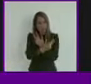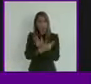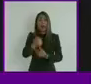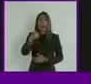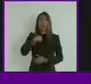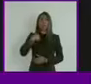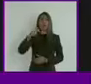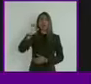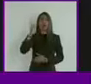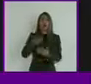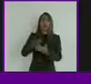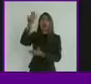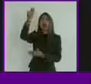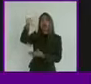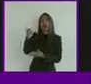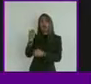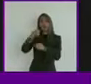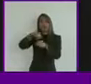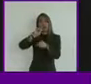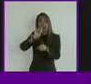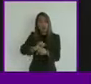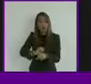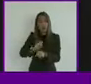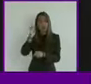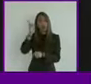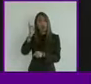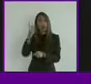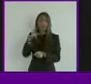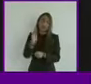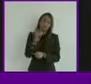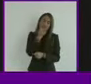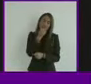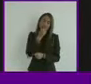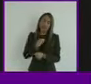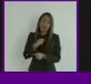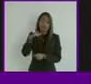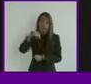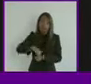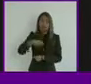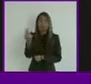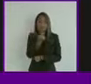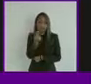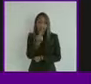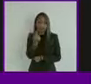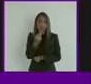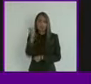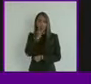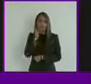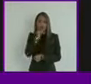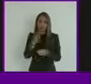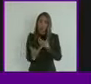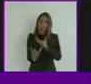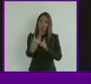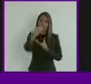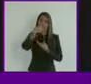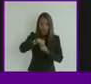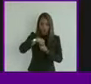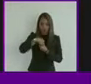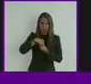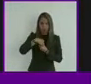dieran este espacio en mi secundaria, la verdad es que es sumamente importante, necesario, y pues siempre incluirnos a todos como sociedad para